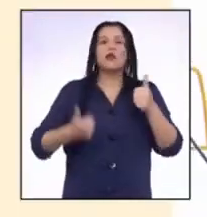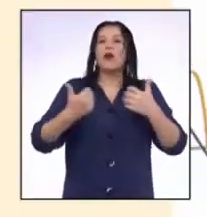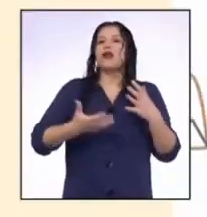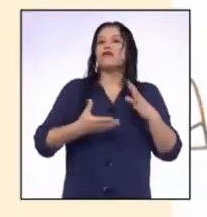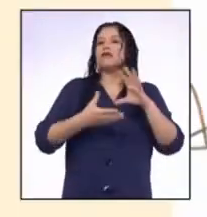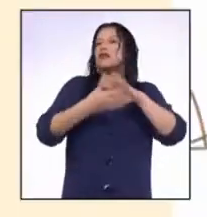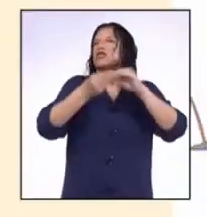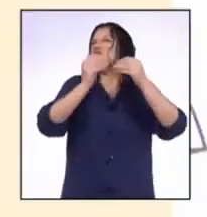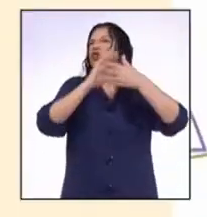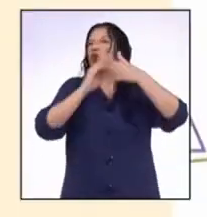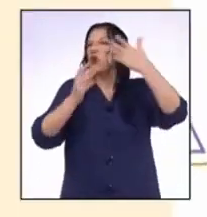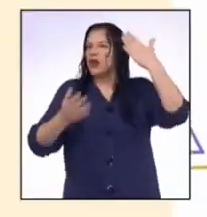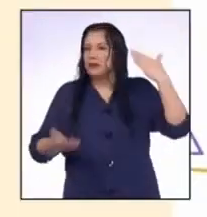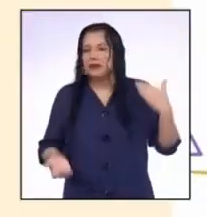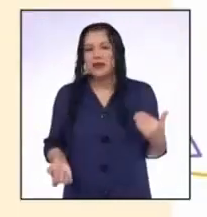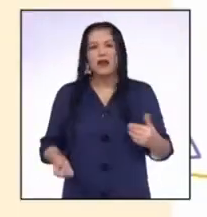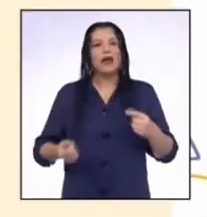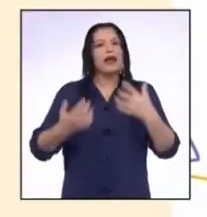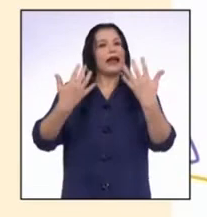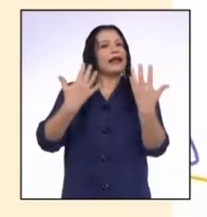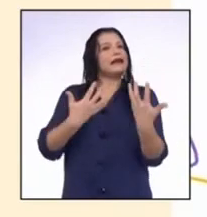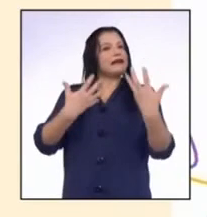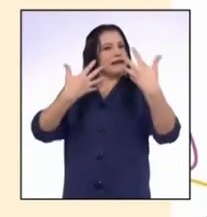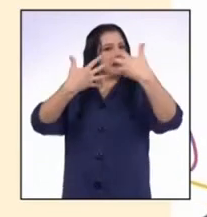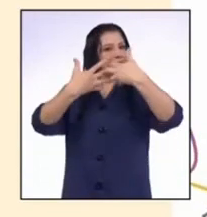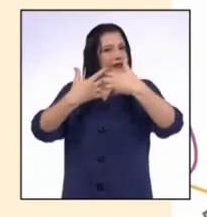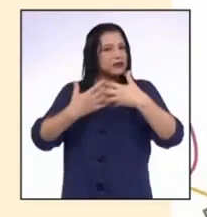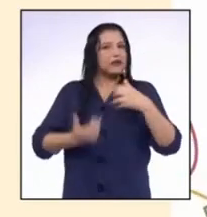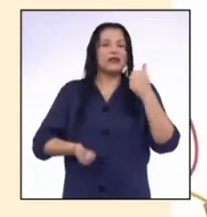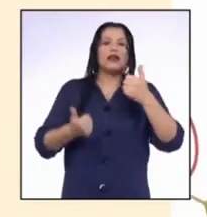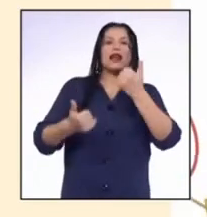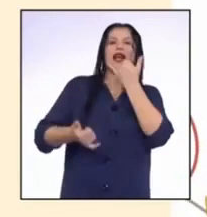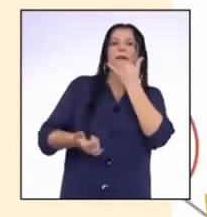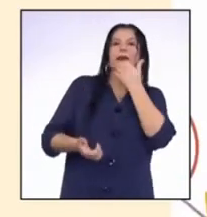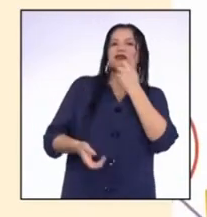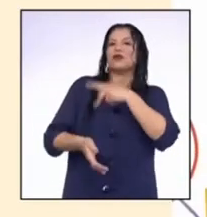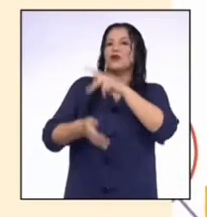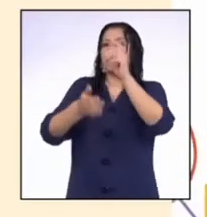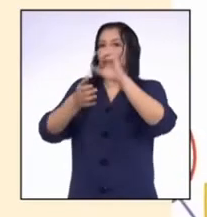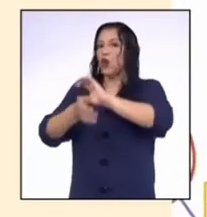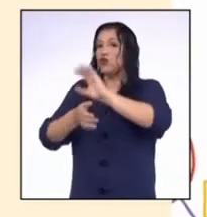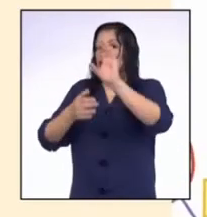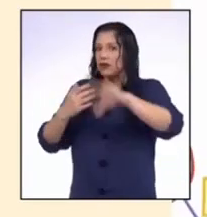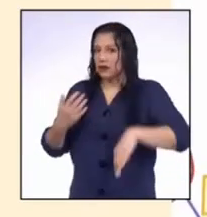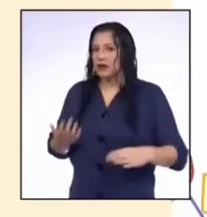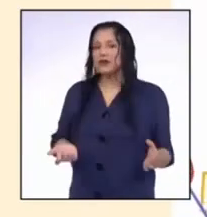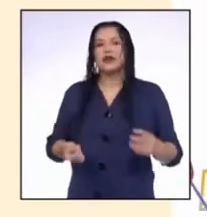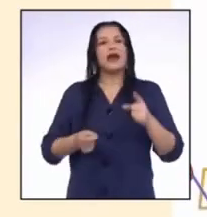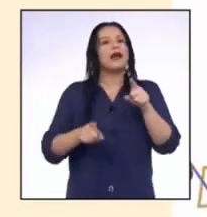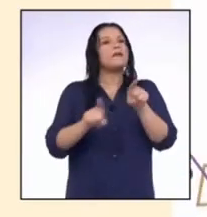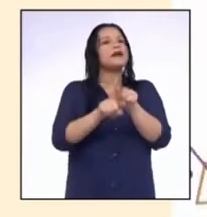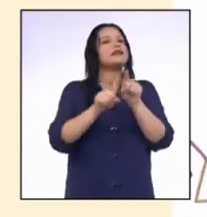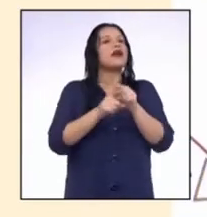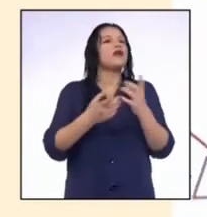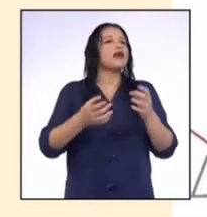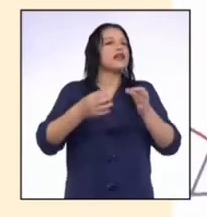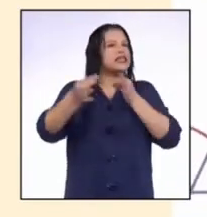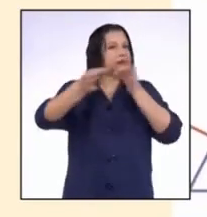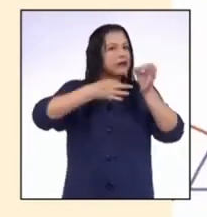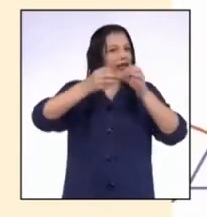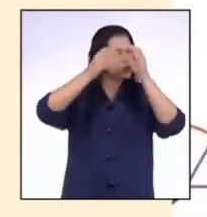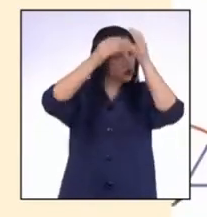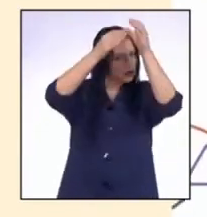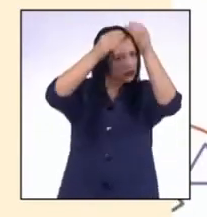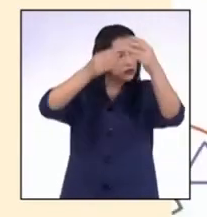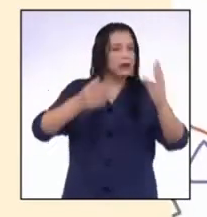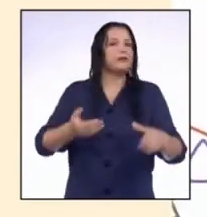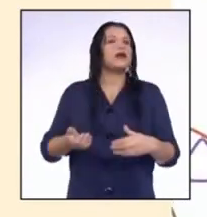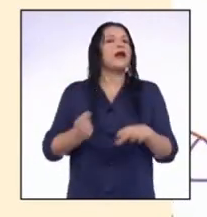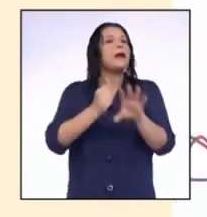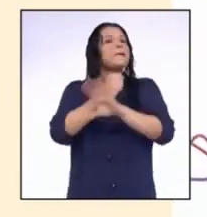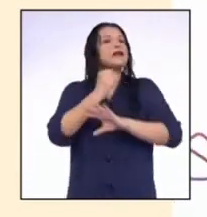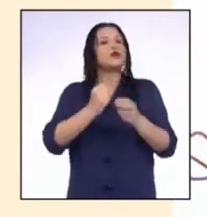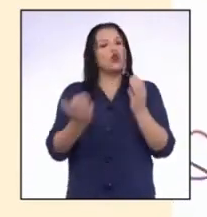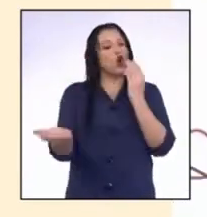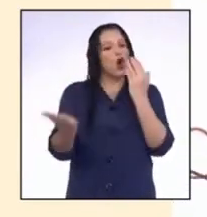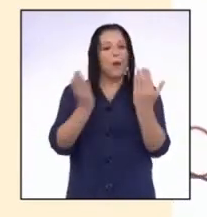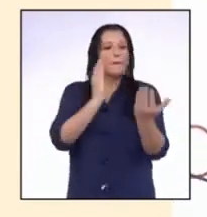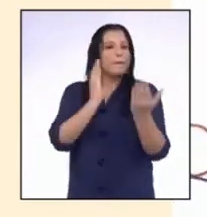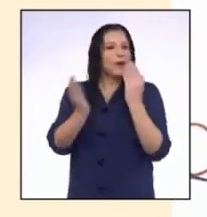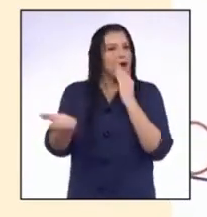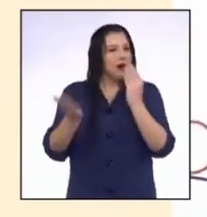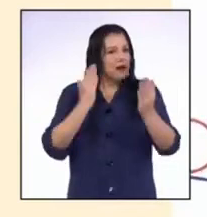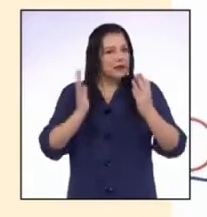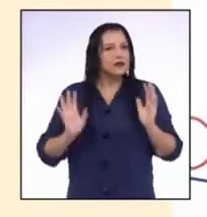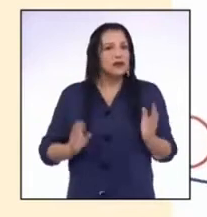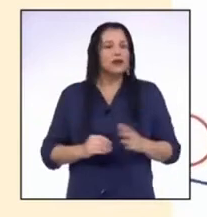en datos y hechos, basados en relaciones de causa y efecto, basados en definiciones, basados en